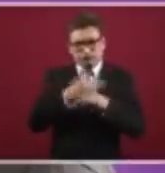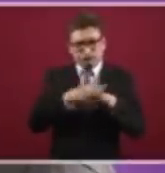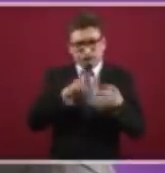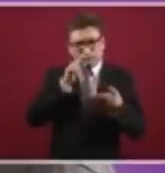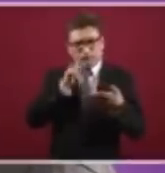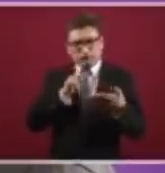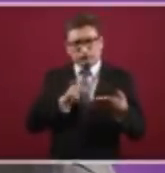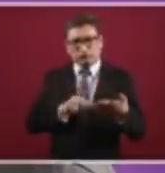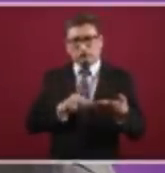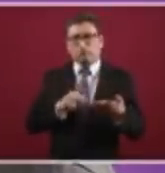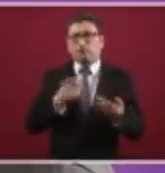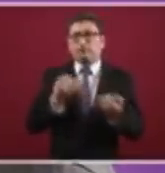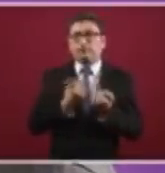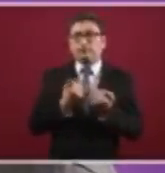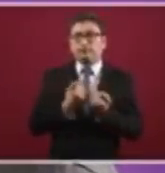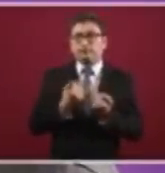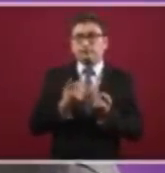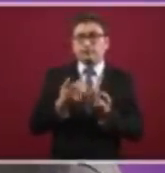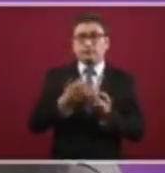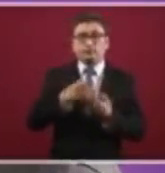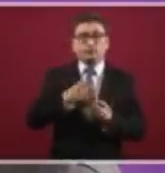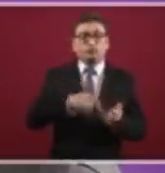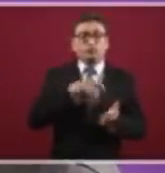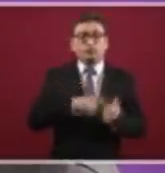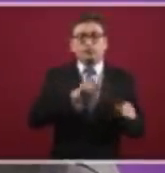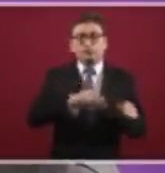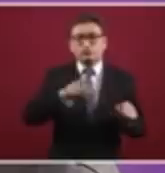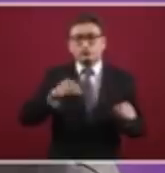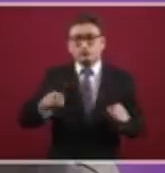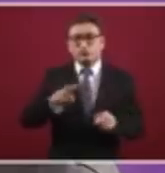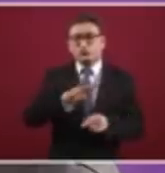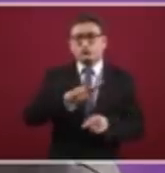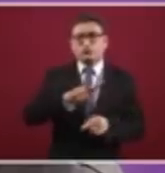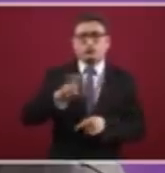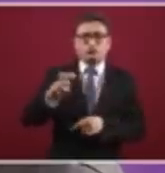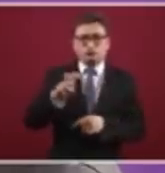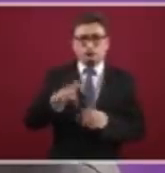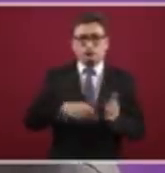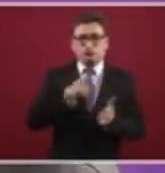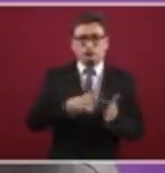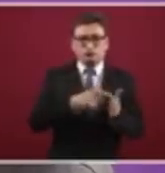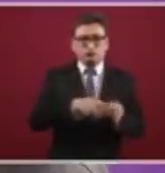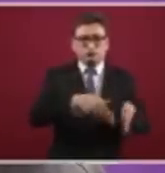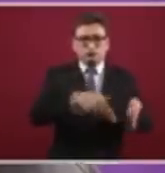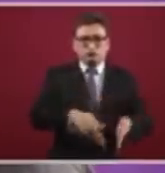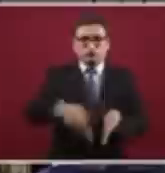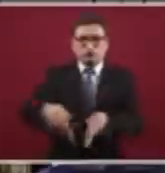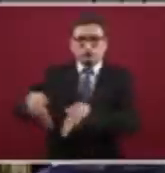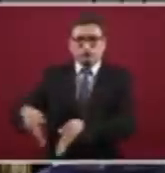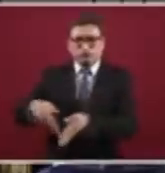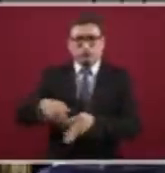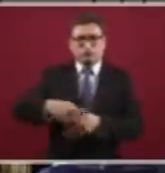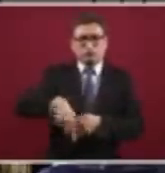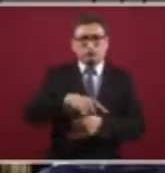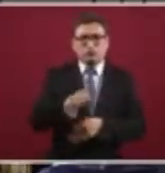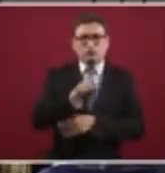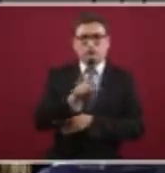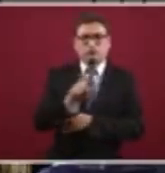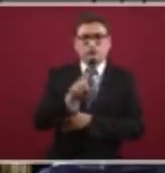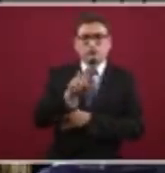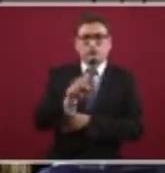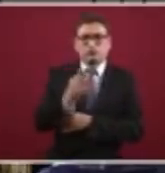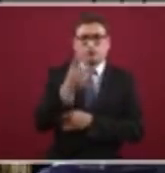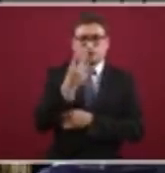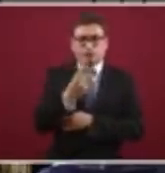un buen número más de 200 fosas clandestinas en donde se han encontrado 184 cuerpos de los cuales